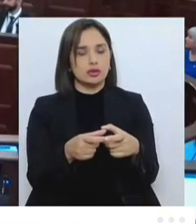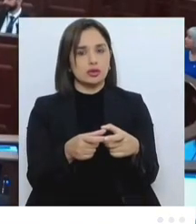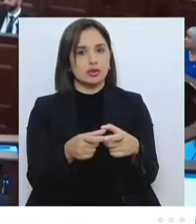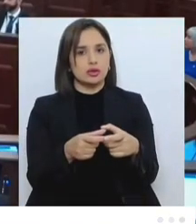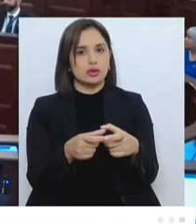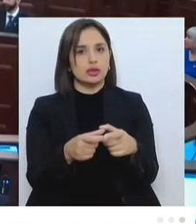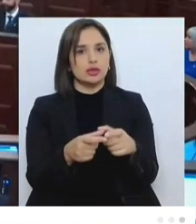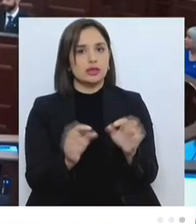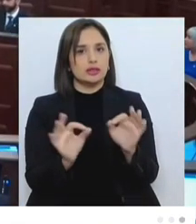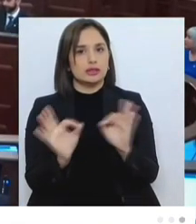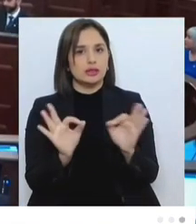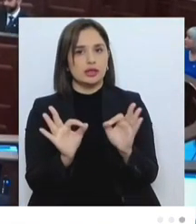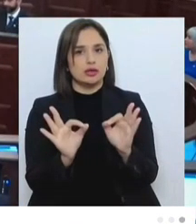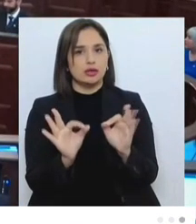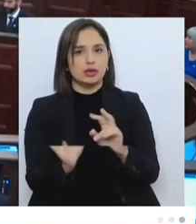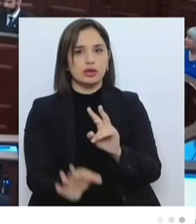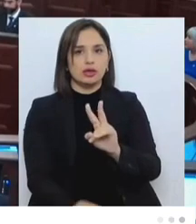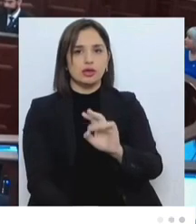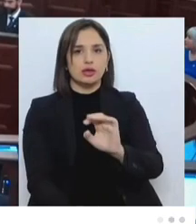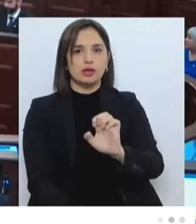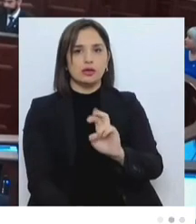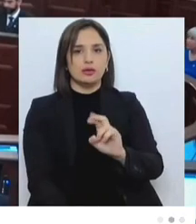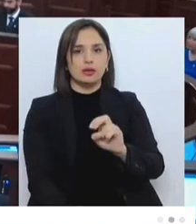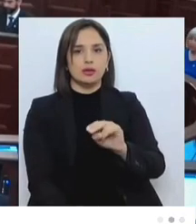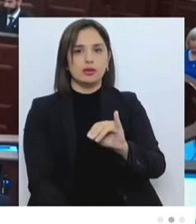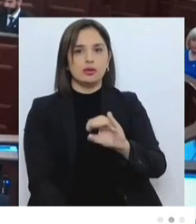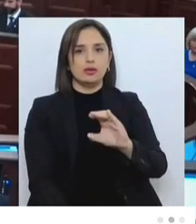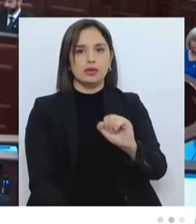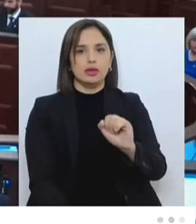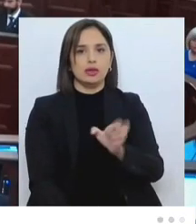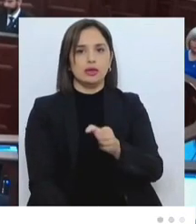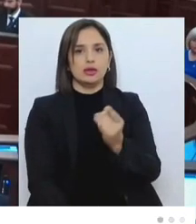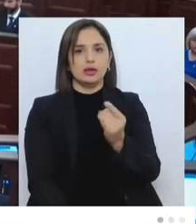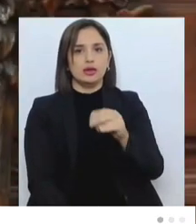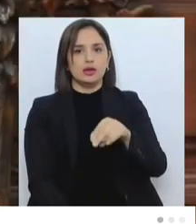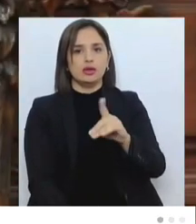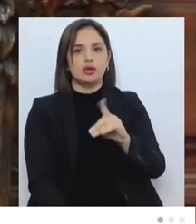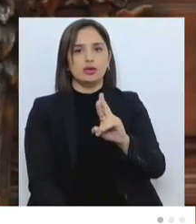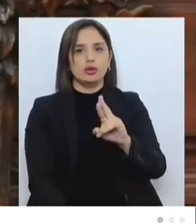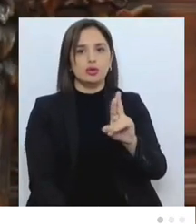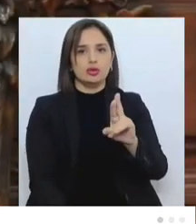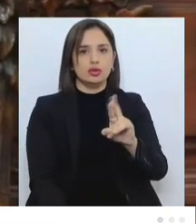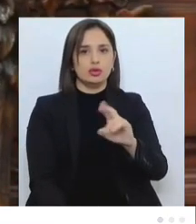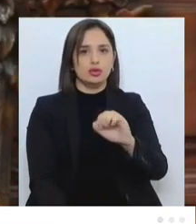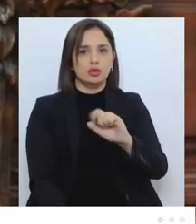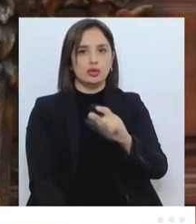Verónica Undurraga Valdés, y al vicepresidente,